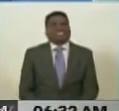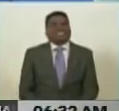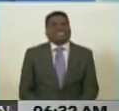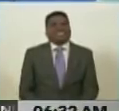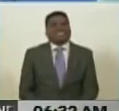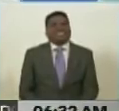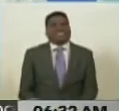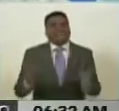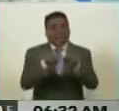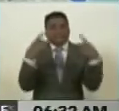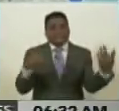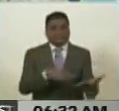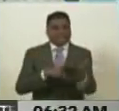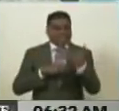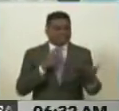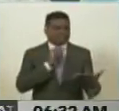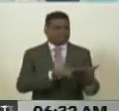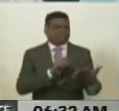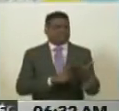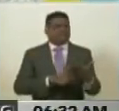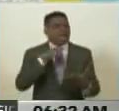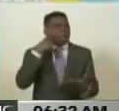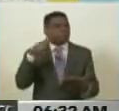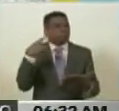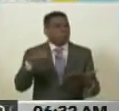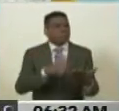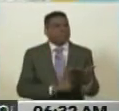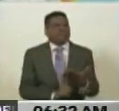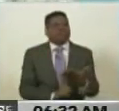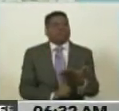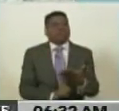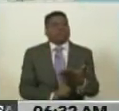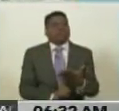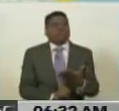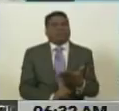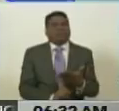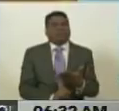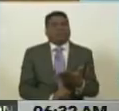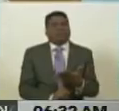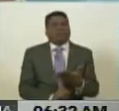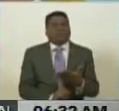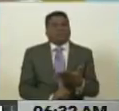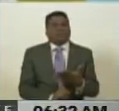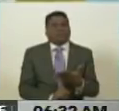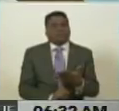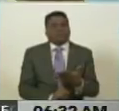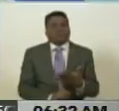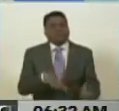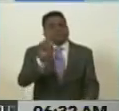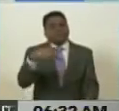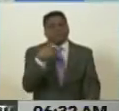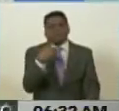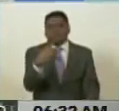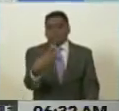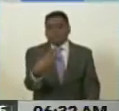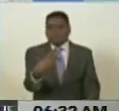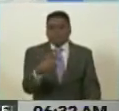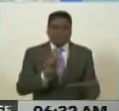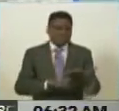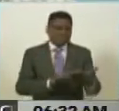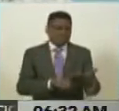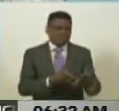nota de primera página en todos los diarios, menos en uno acostumbrado, que además es el diario vocero de la derecha venezolana y que además nos dice o